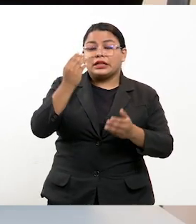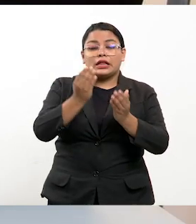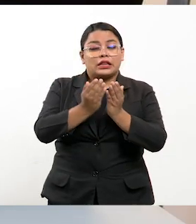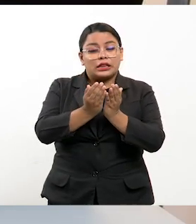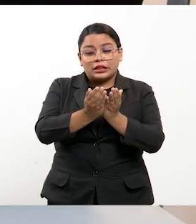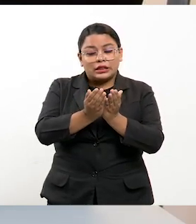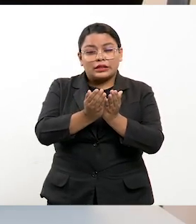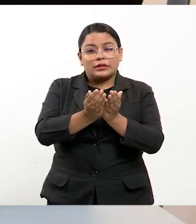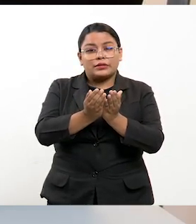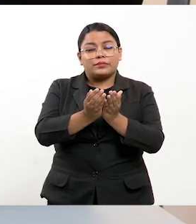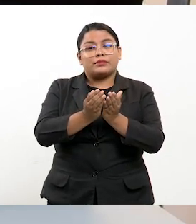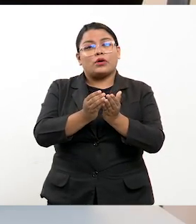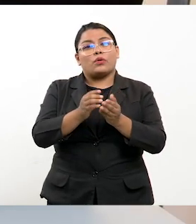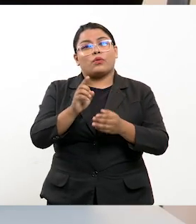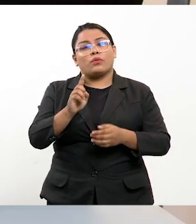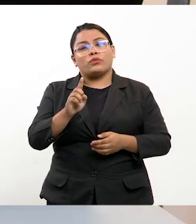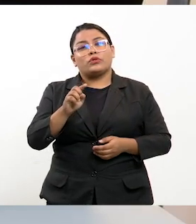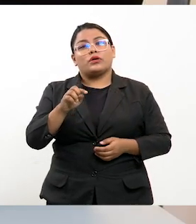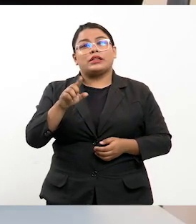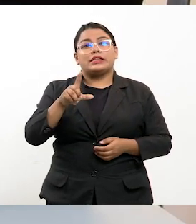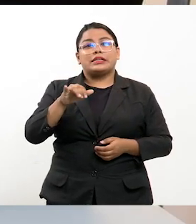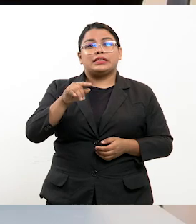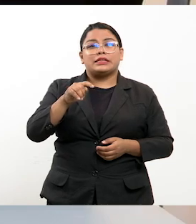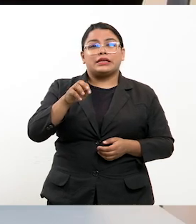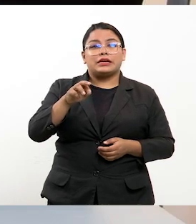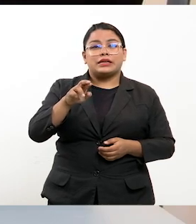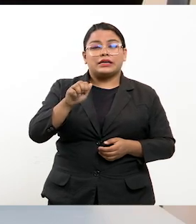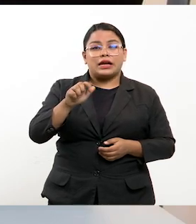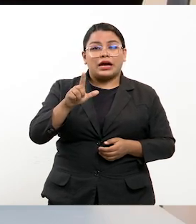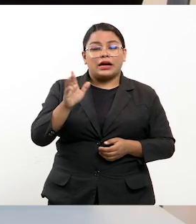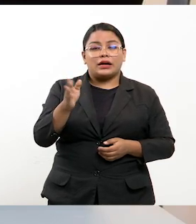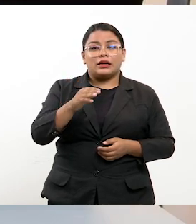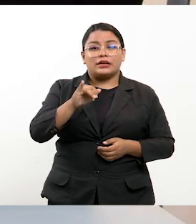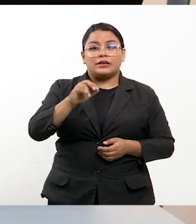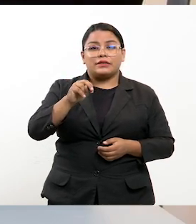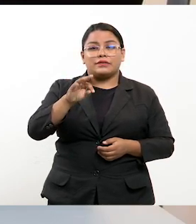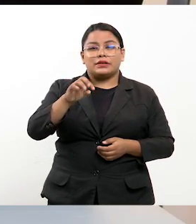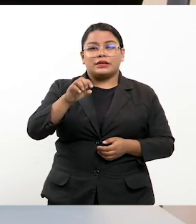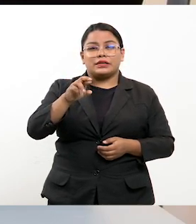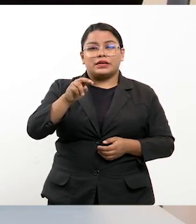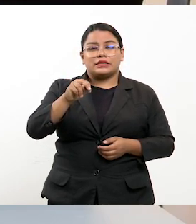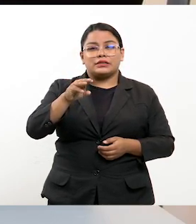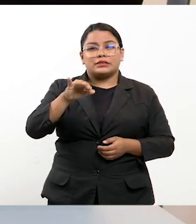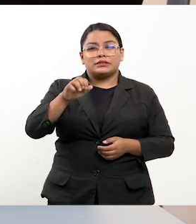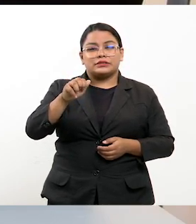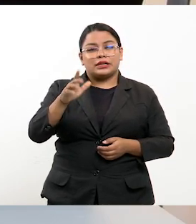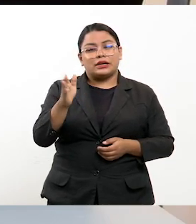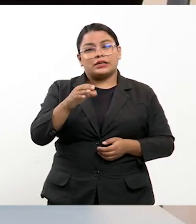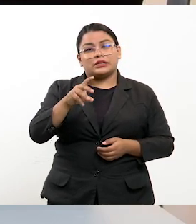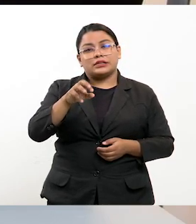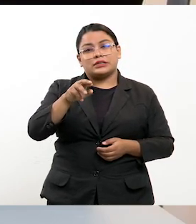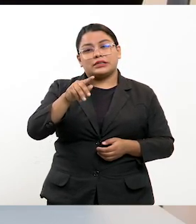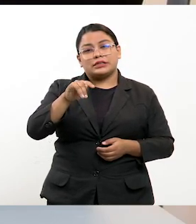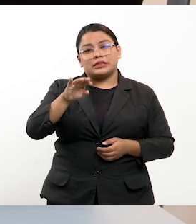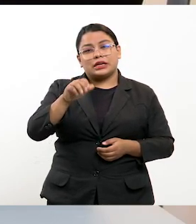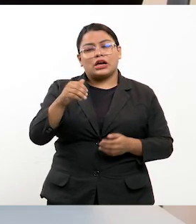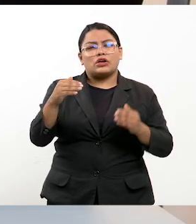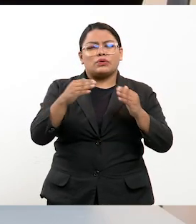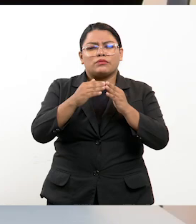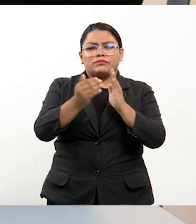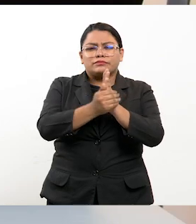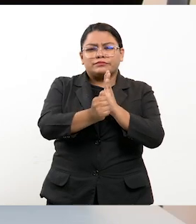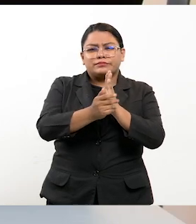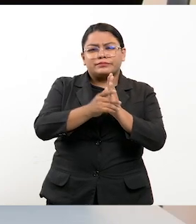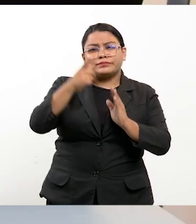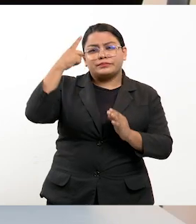nivel literal, inferencial y crítico, y también están ligados a la jerarquización de habilidades